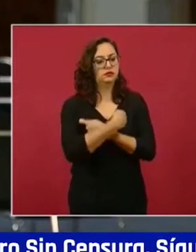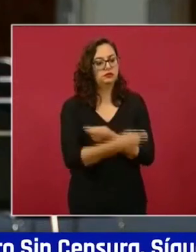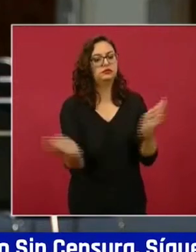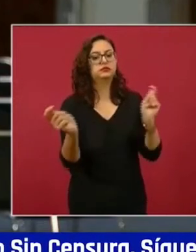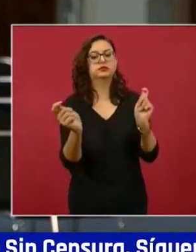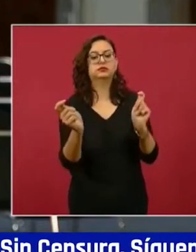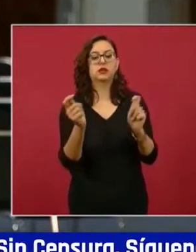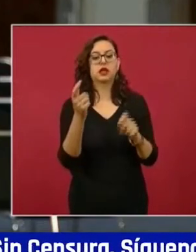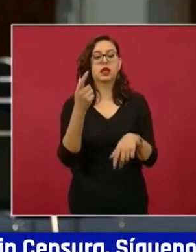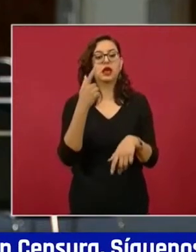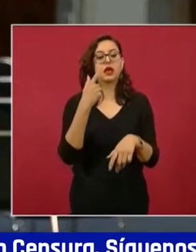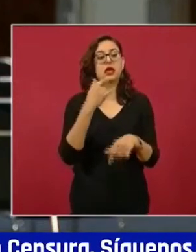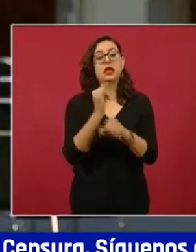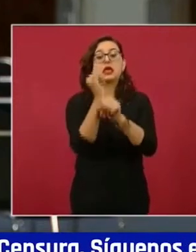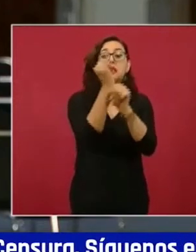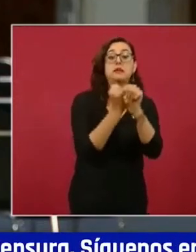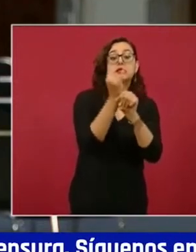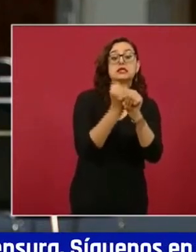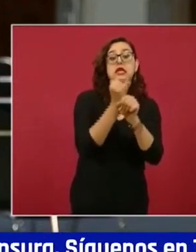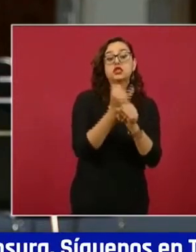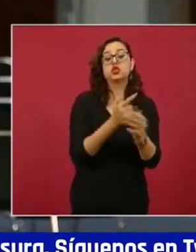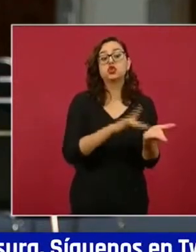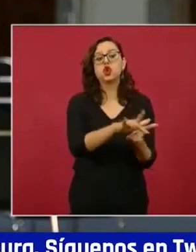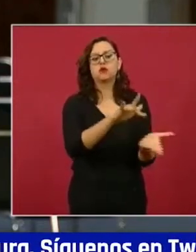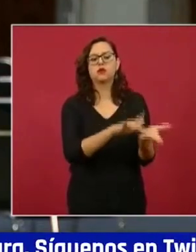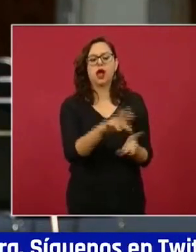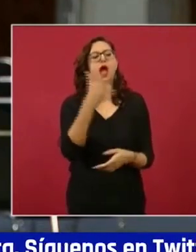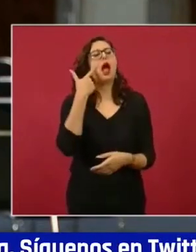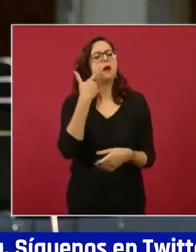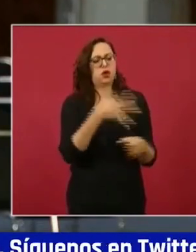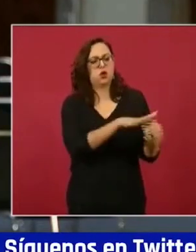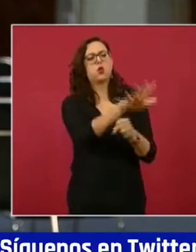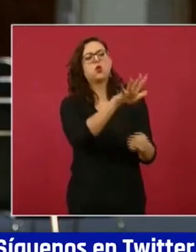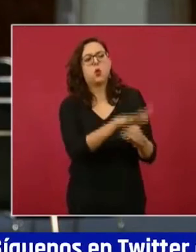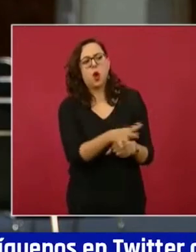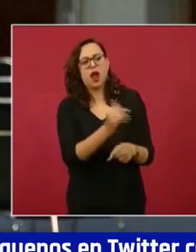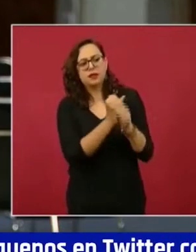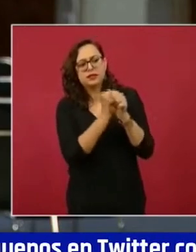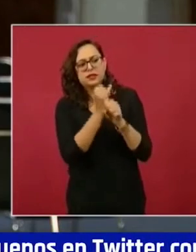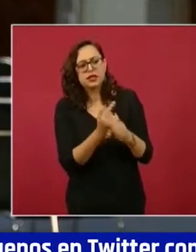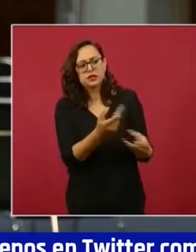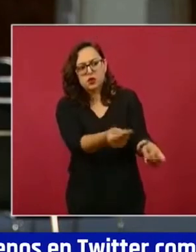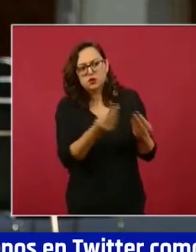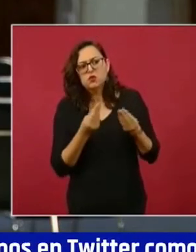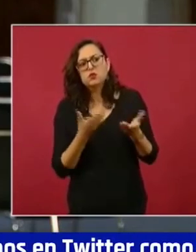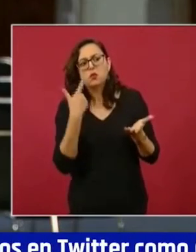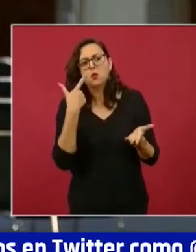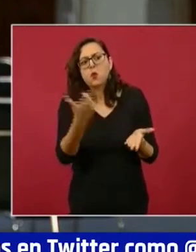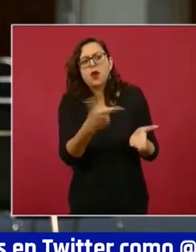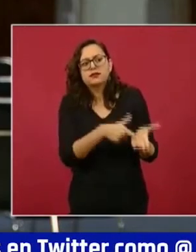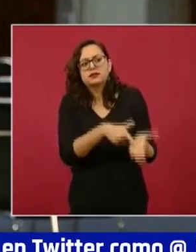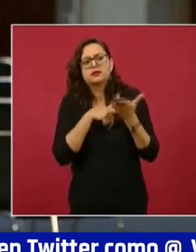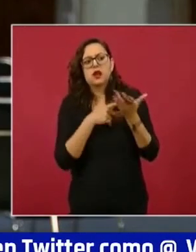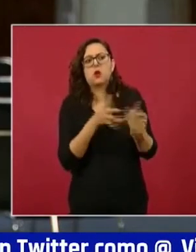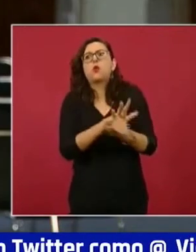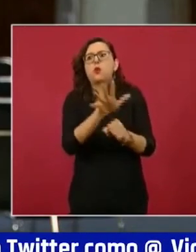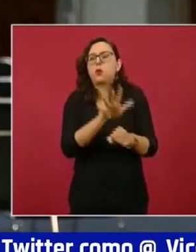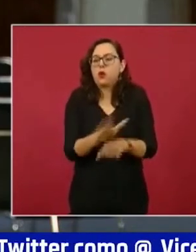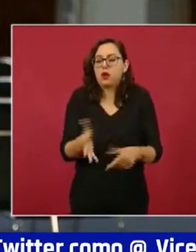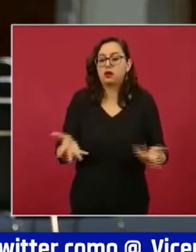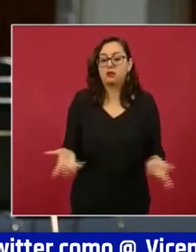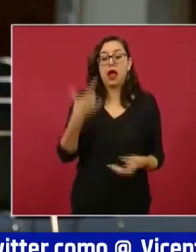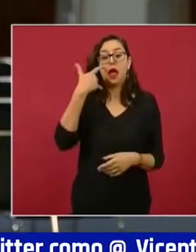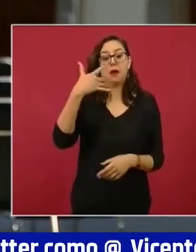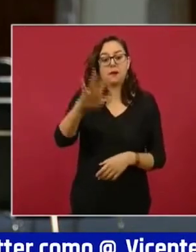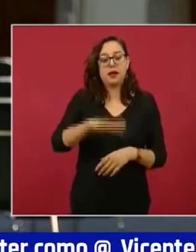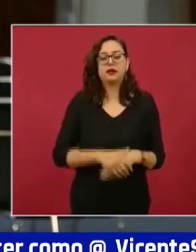investigación. Habría que ver si esto es así o qué tipo de investigación se ha generado. Y bueno, hay incluso un gasto por más